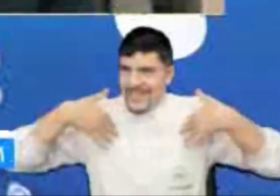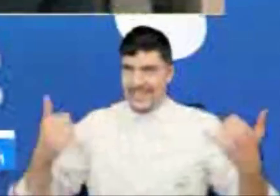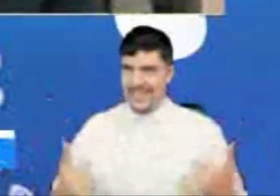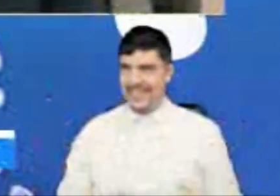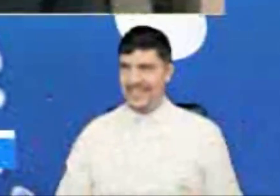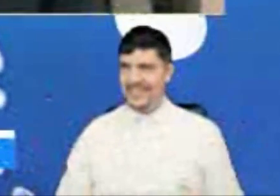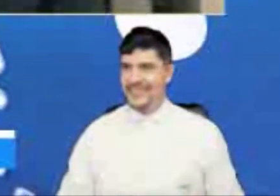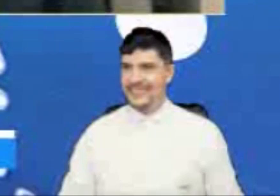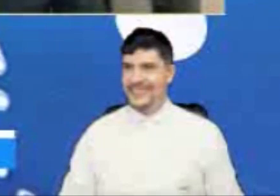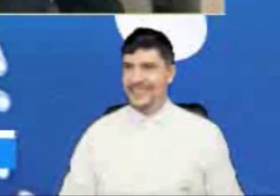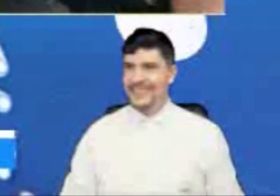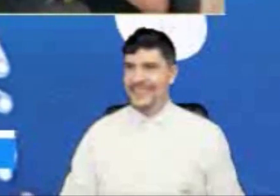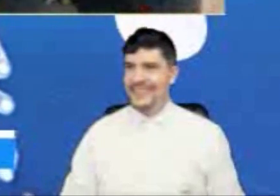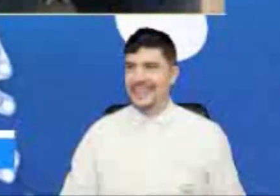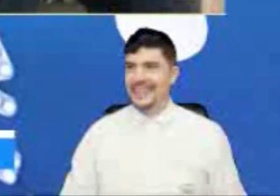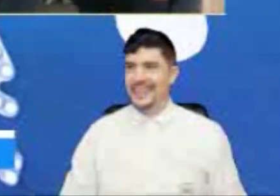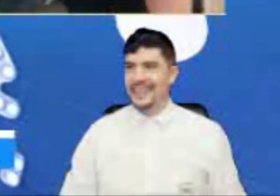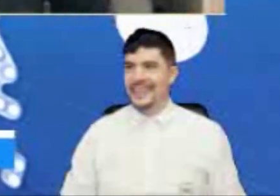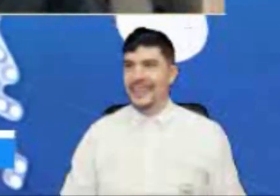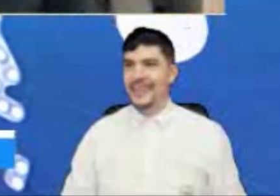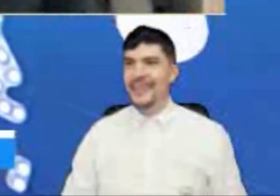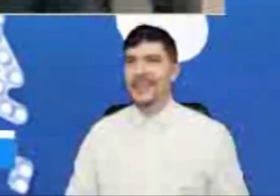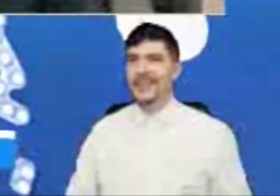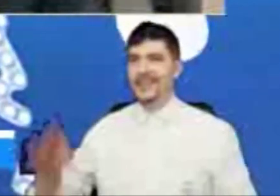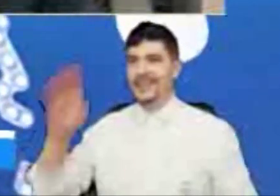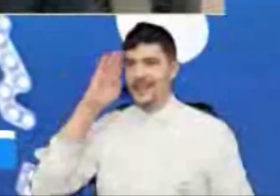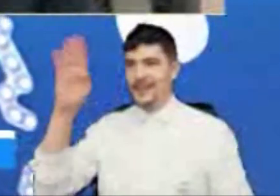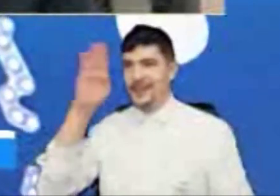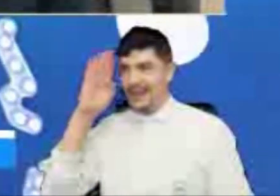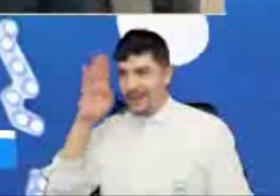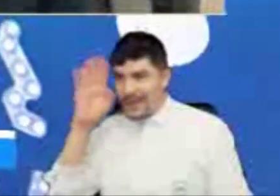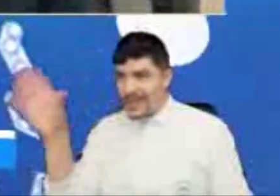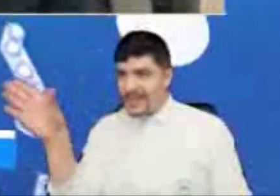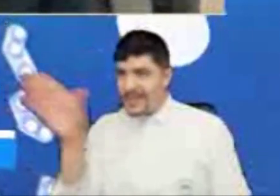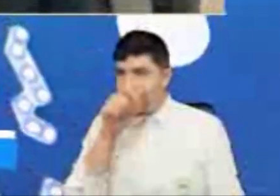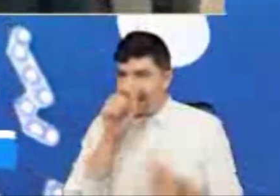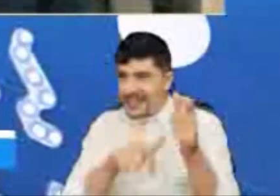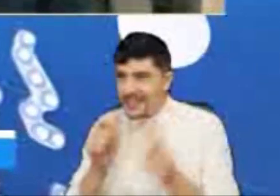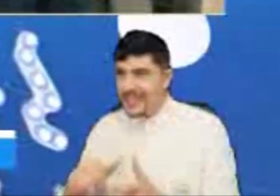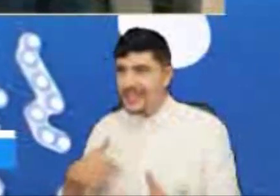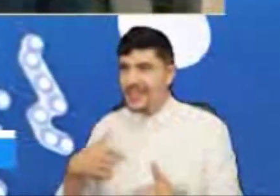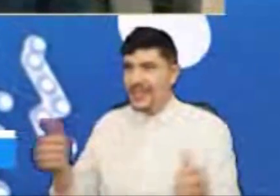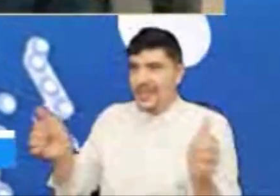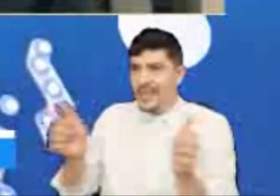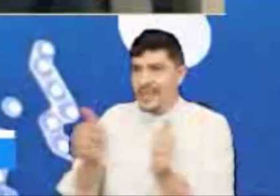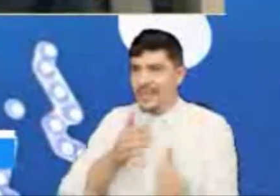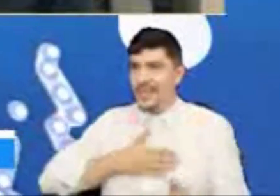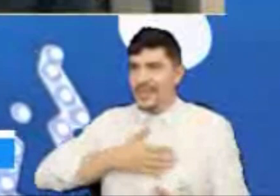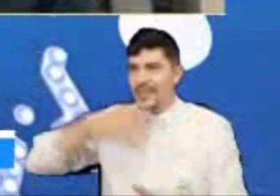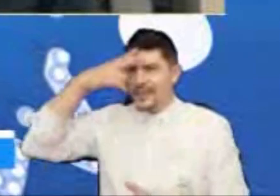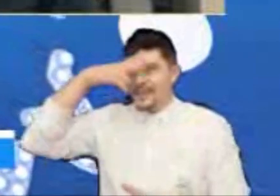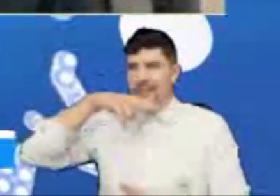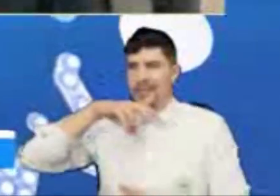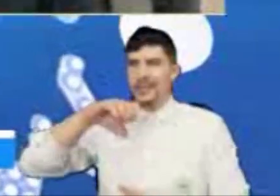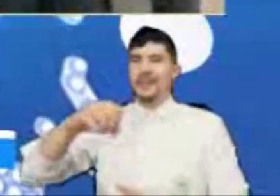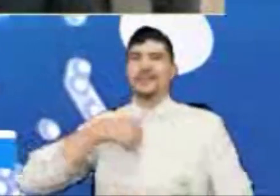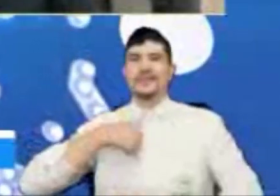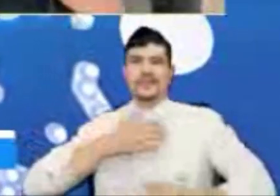Paolita, hola, y a todos los televidentes, un fuerte abrazo aquí en compañía de mi hijo. Les mando una